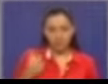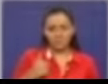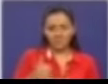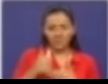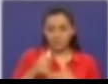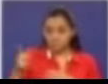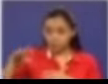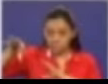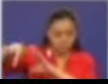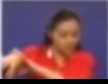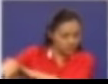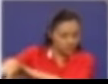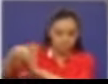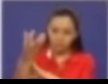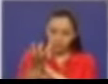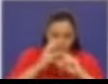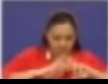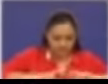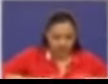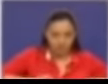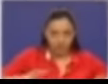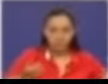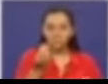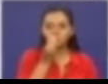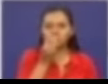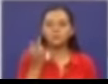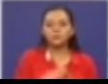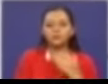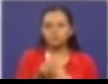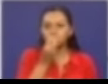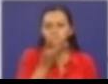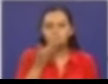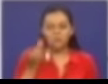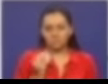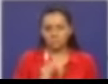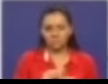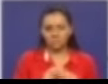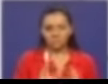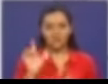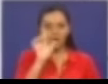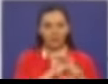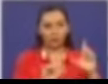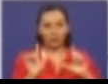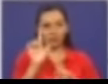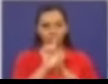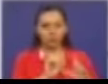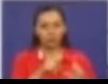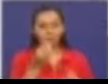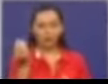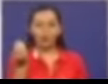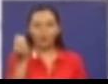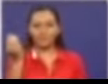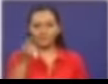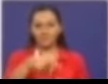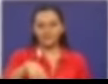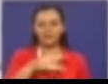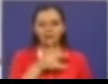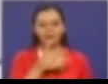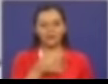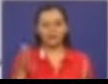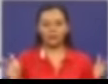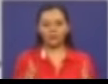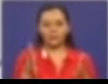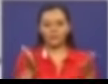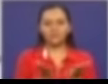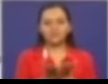¿no? Se trata de investigación. Ahí están los laboratorios, ahí están todos esos jóvenes tan motivados, sirviendo a